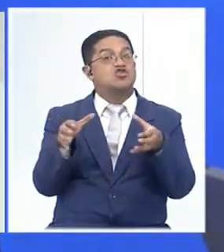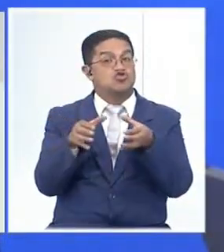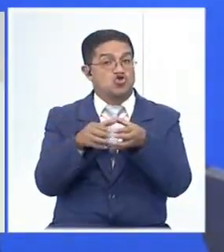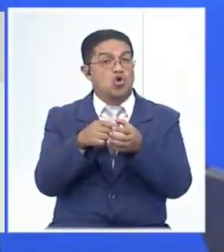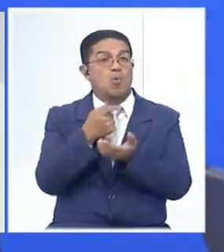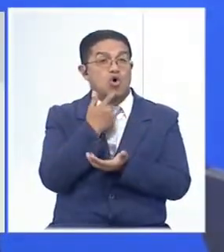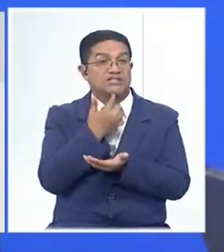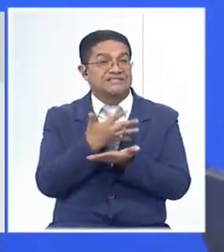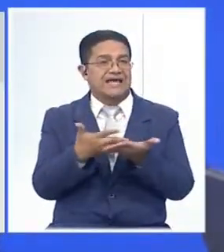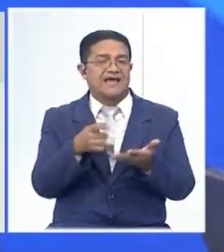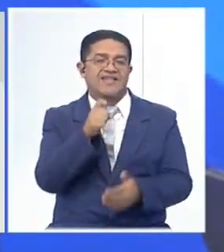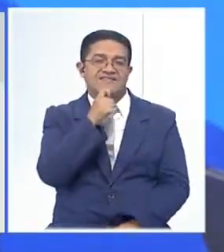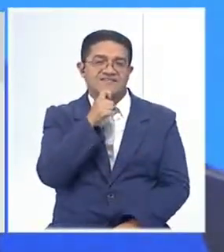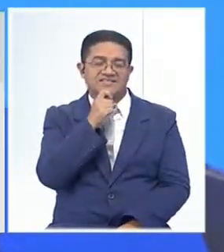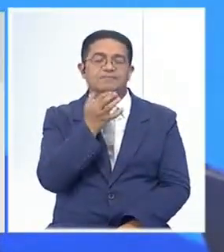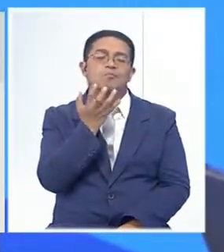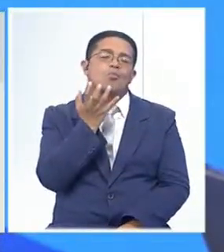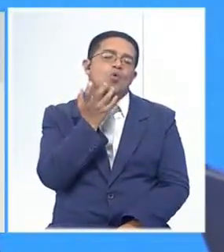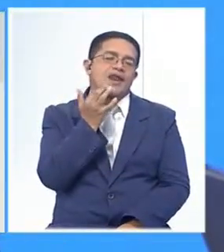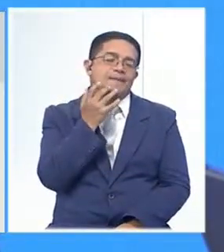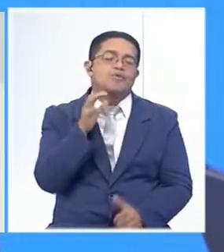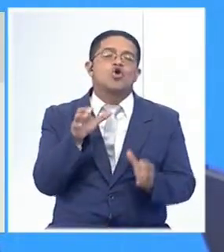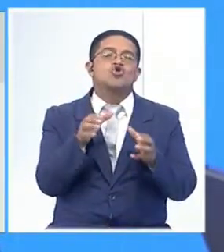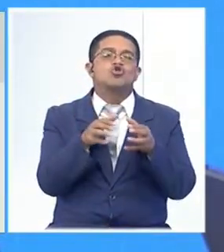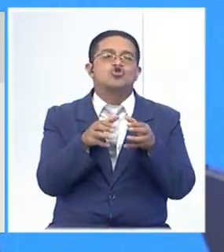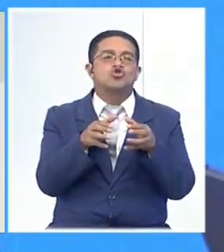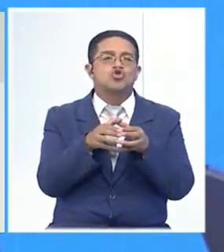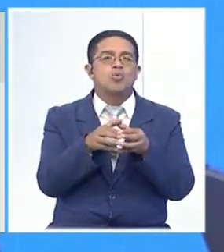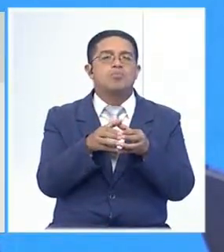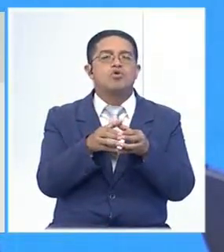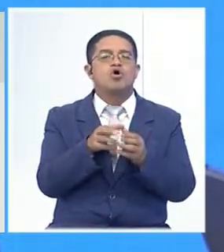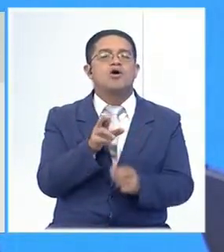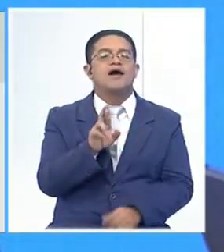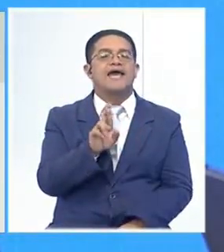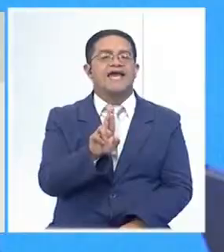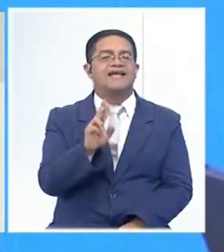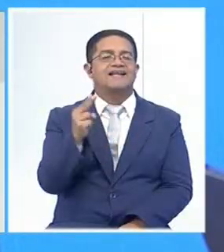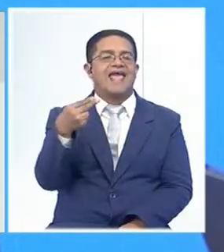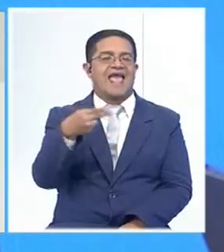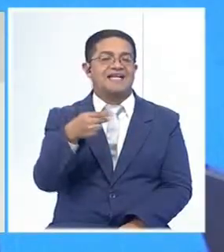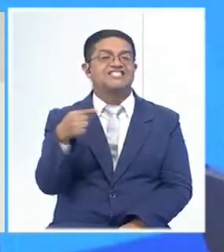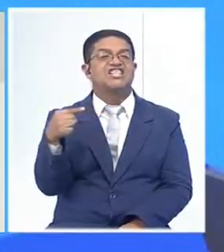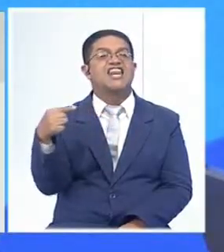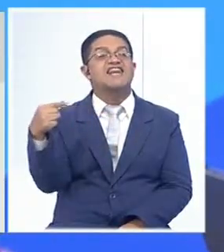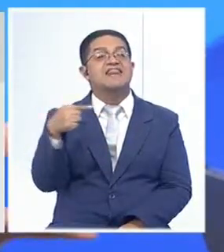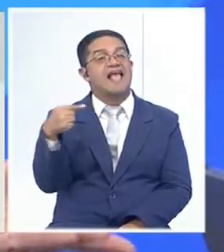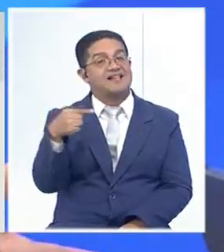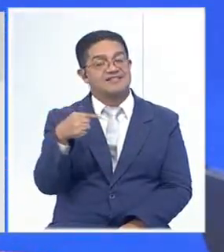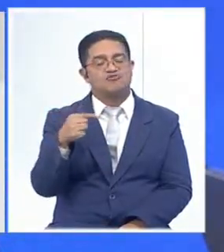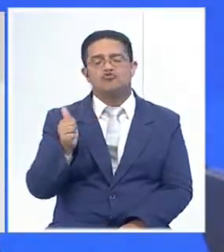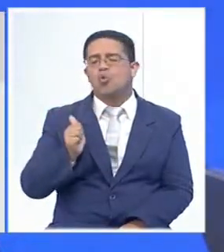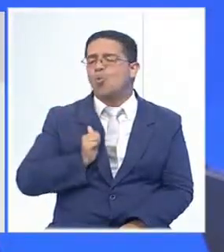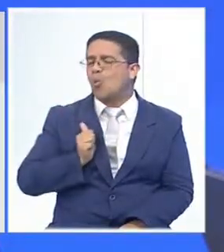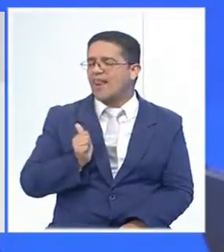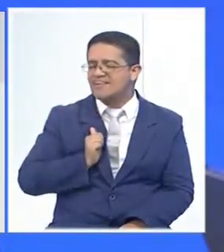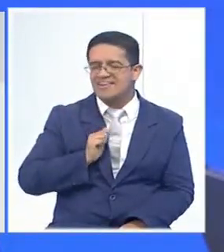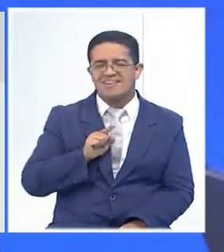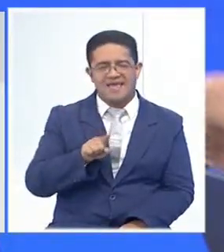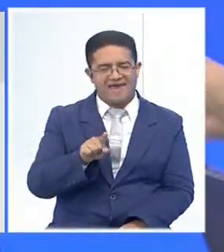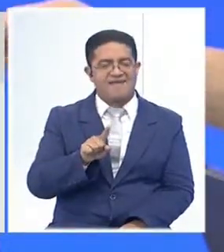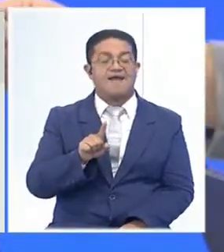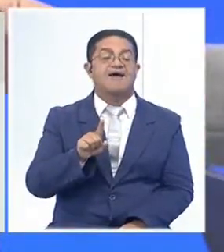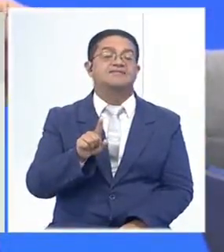difíciles, por ejemplo, los grupos sanguíneos que son factor RH negativo, como cualquiera de estos